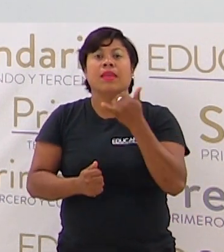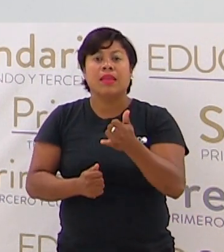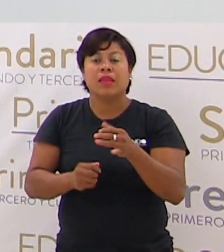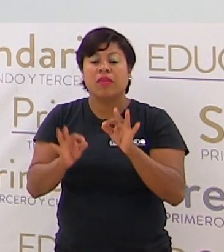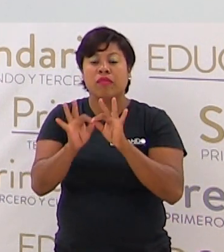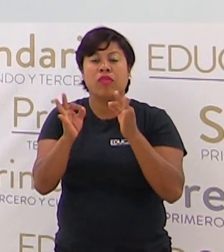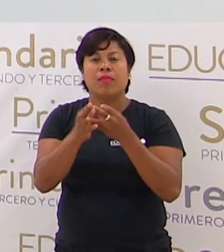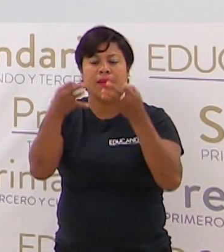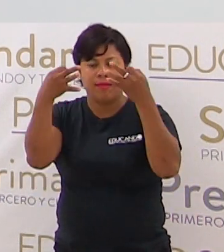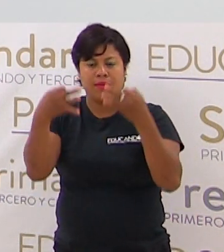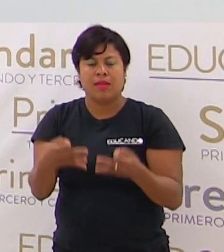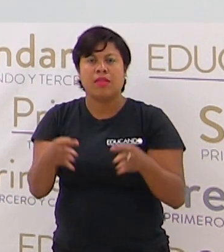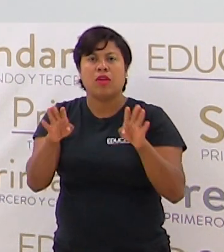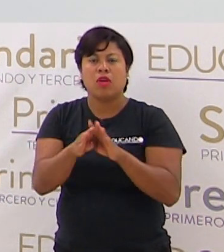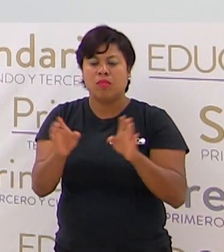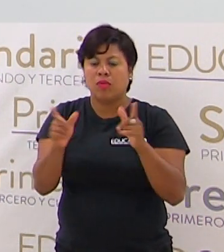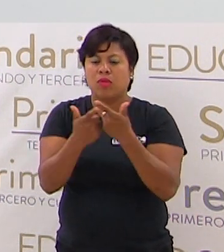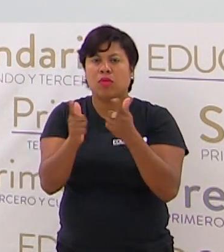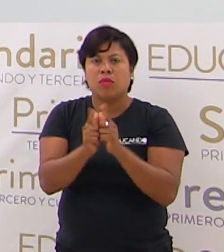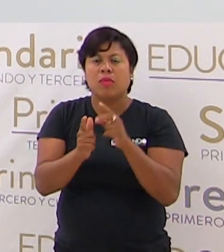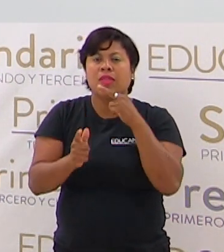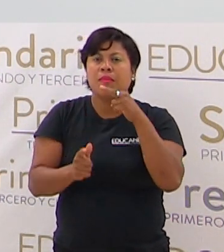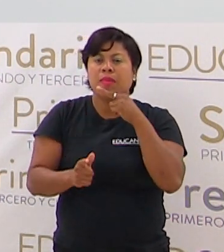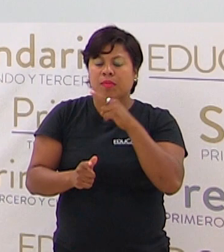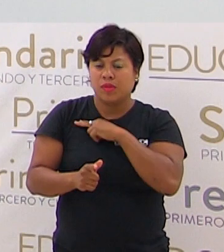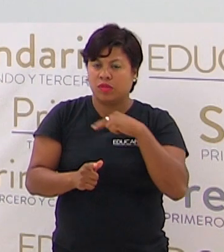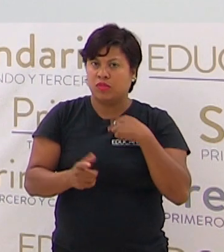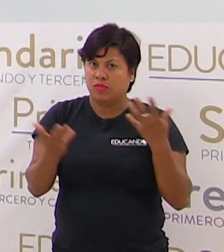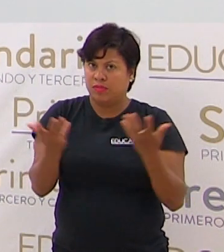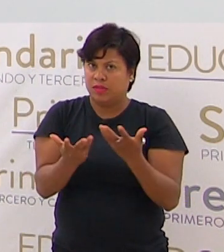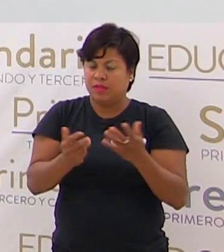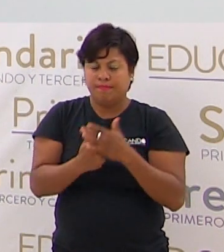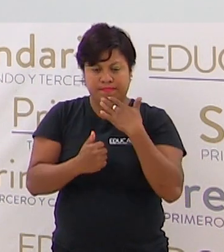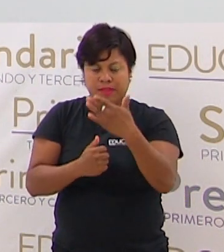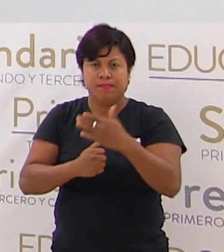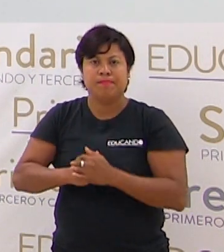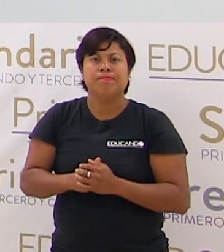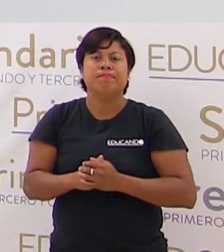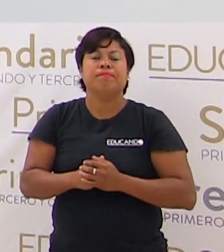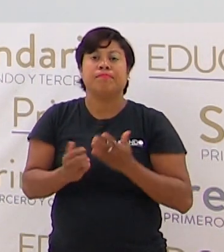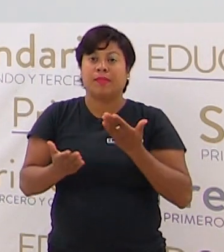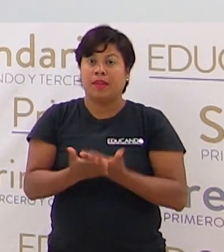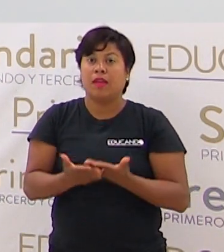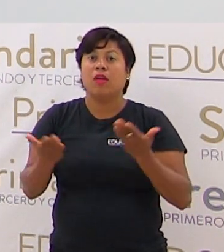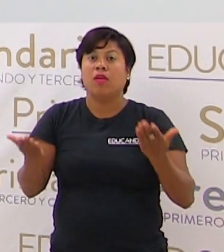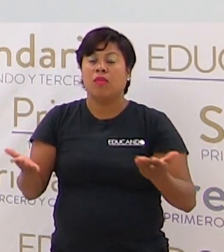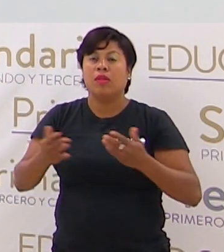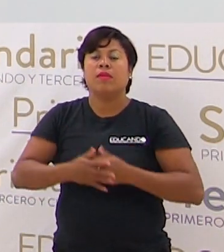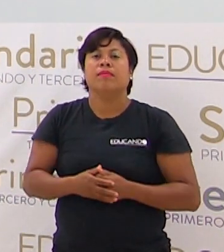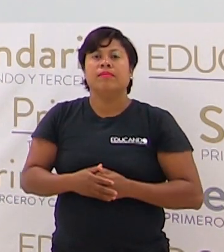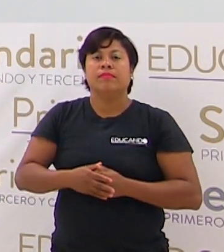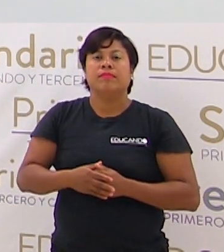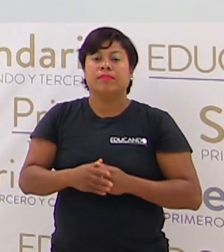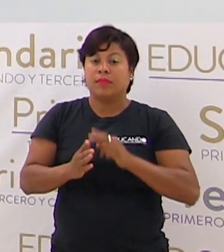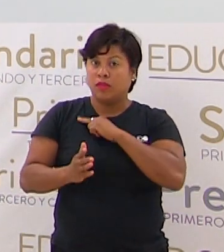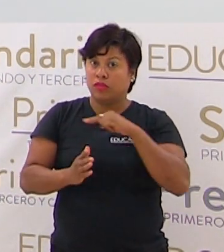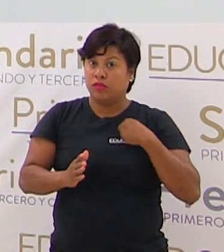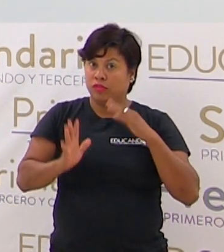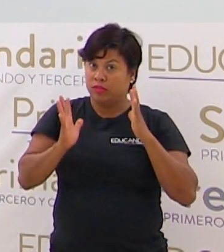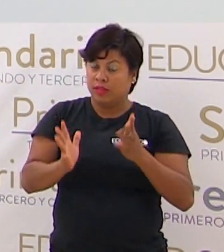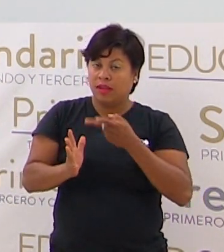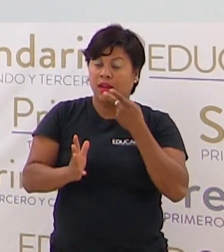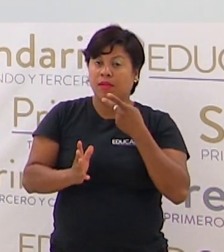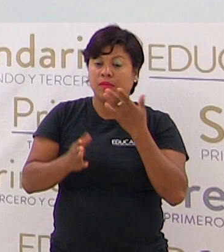las formas correctas de las conjugaciones de verbos que vamos a utilizar. Muy bien. Ahora, ya